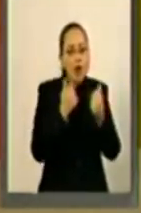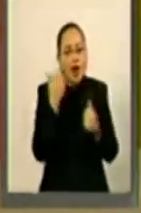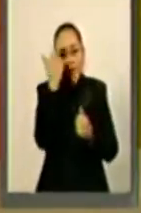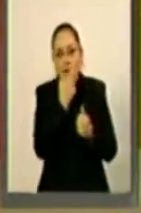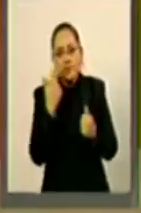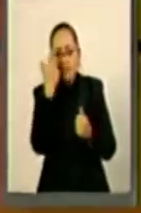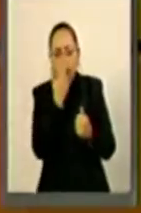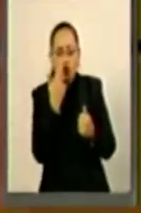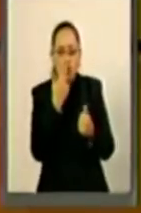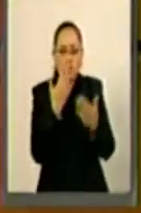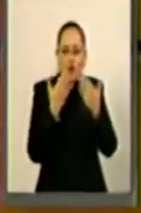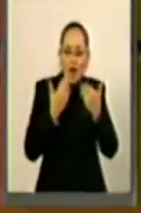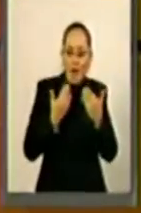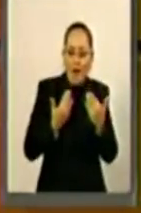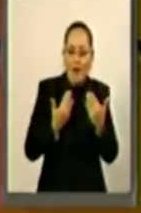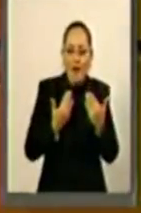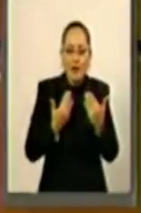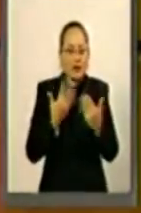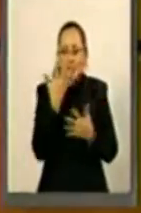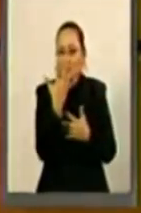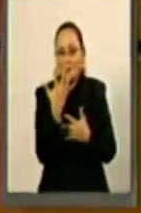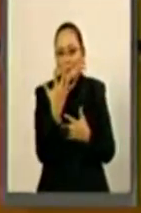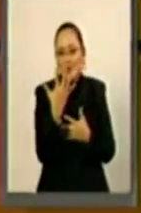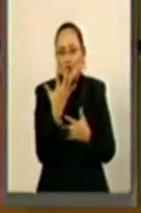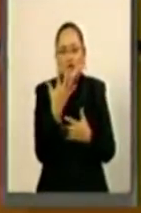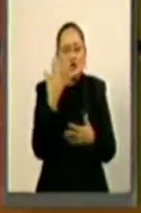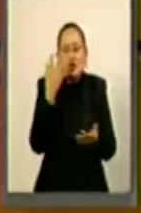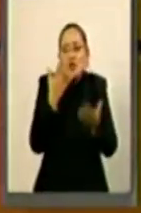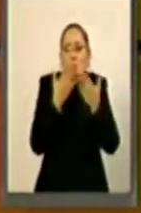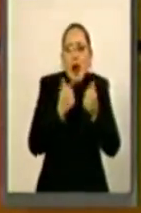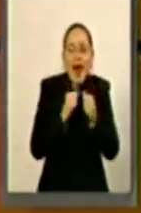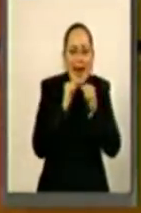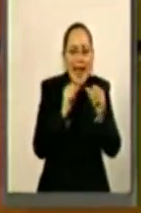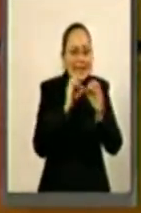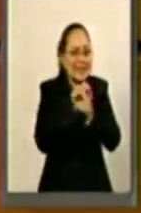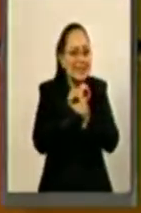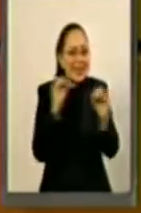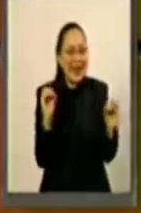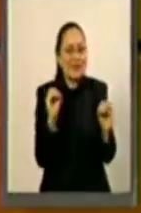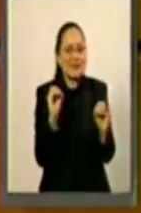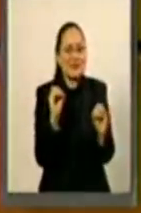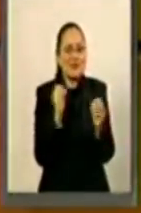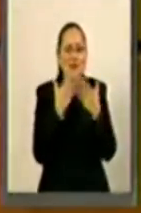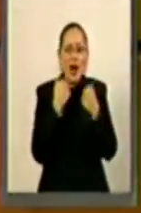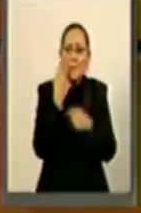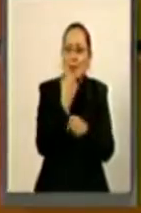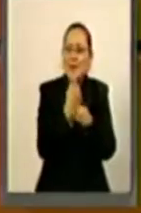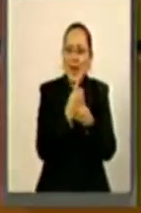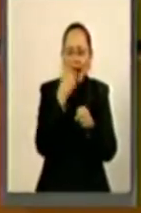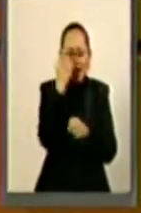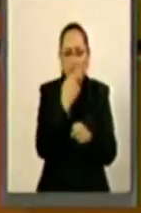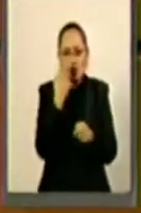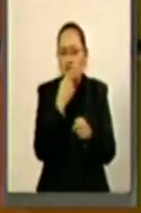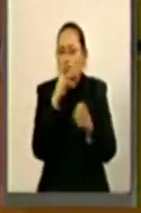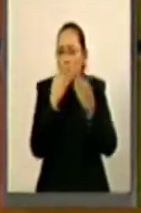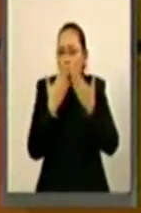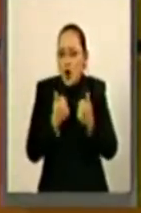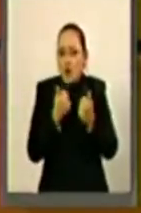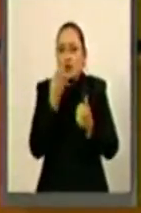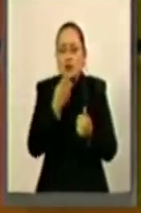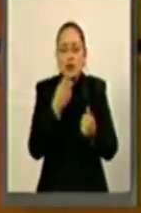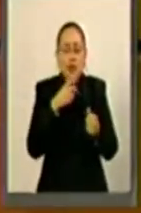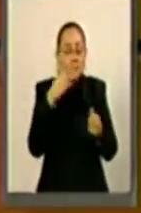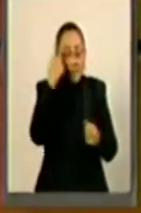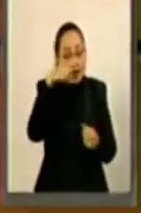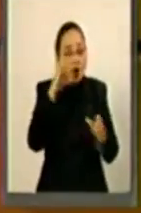consulta prenatal, no digamos las 5, ni siquiera la primera, que es fundamental para cuidar la salud tanto de la madre como el